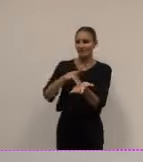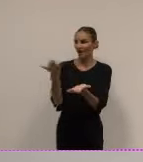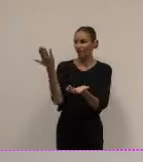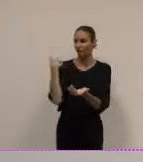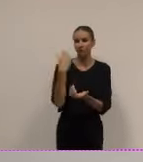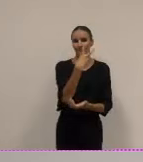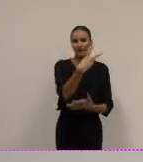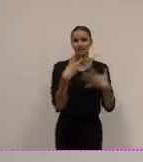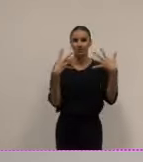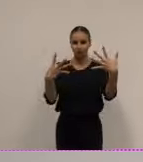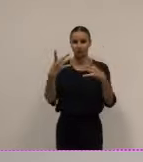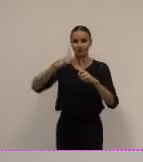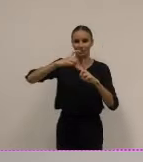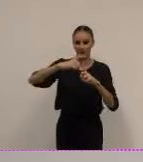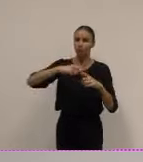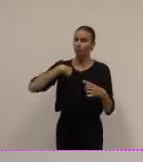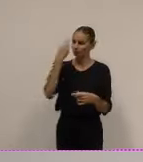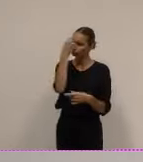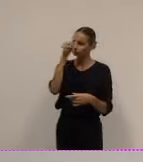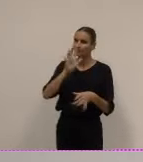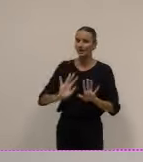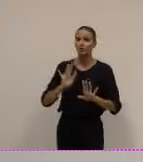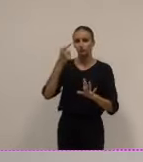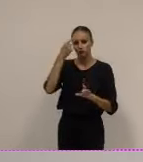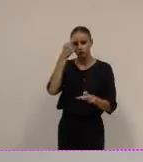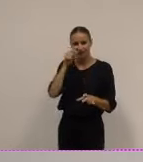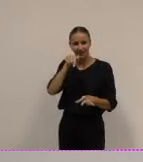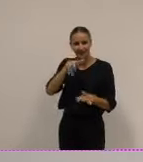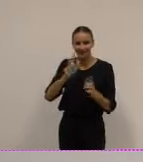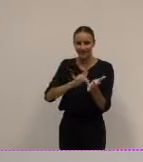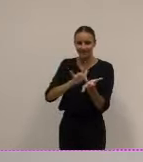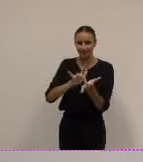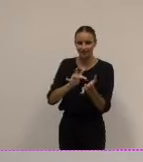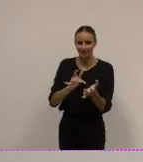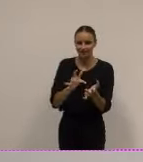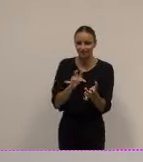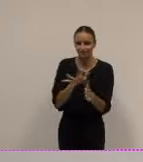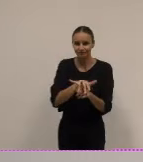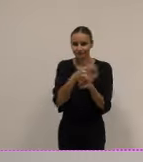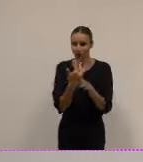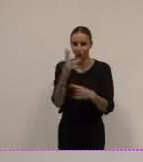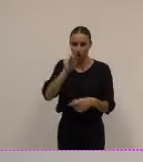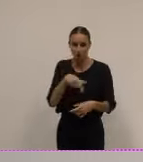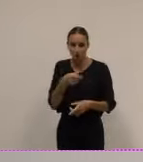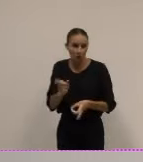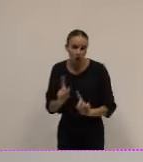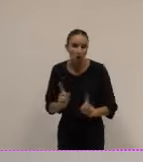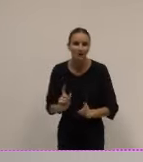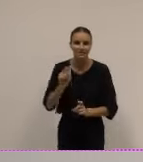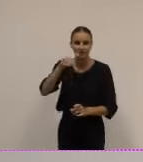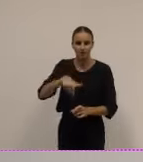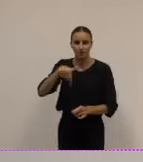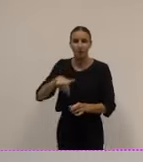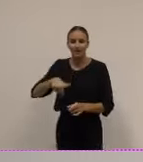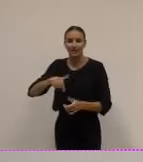mayo, pero soy consciente que esa fecha no era el momento por el que atraviesa la isla y mi deber era estar aquí hasta agotar